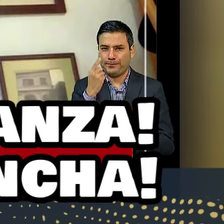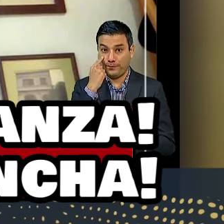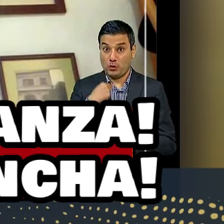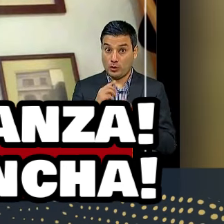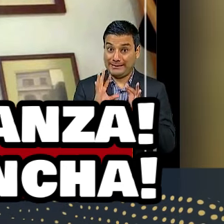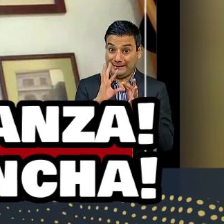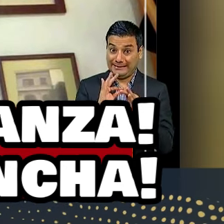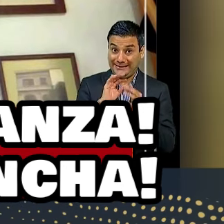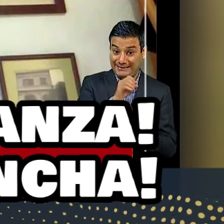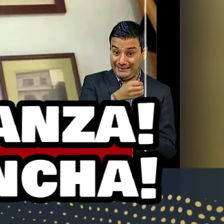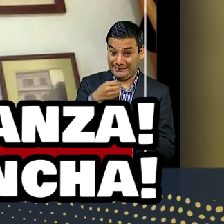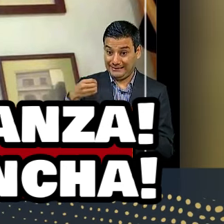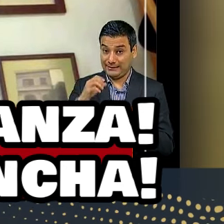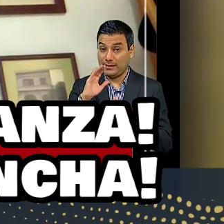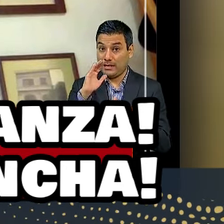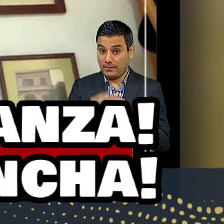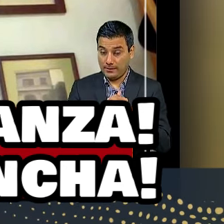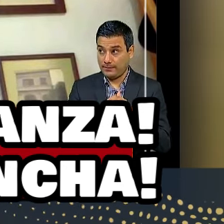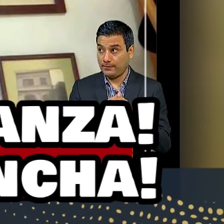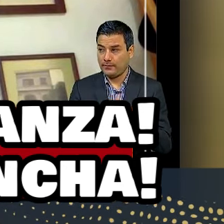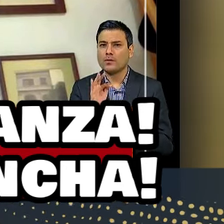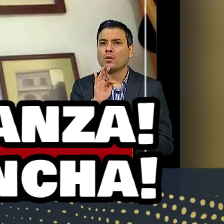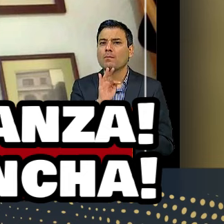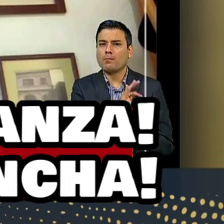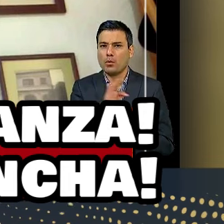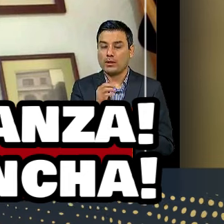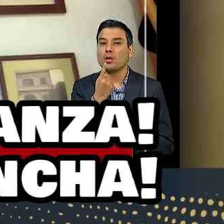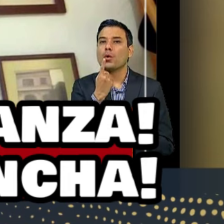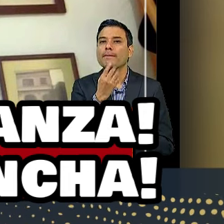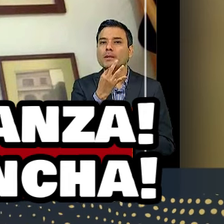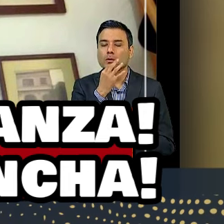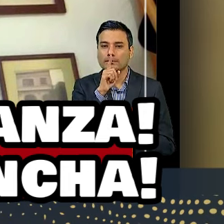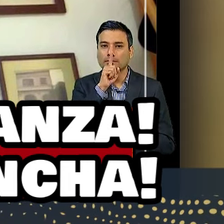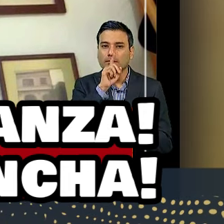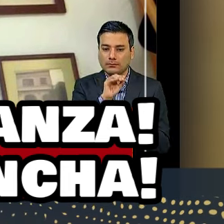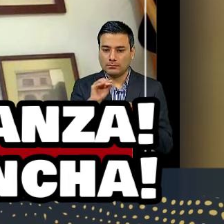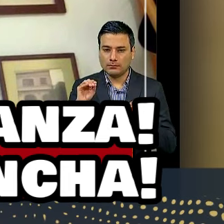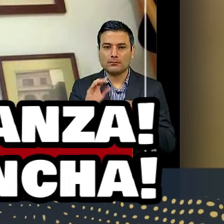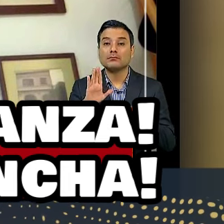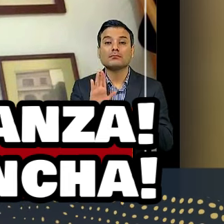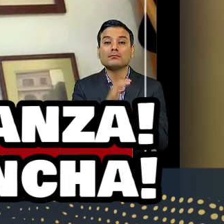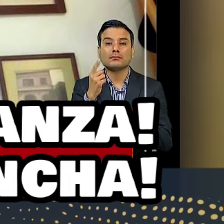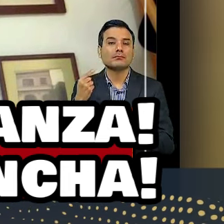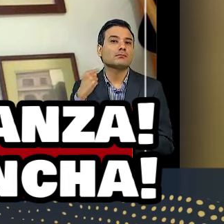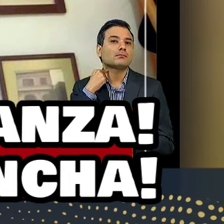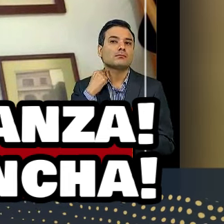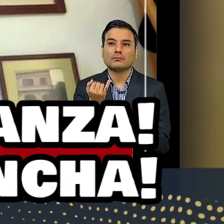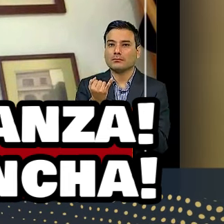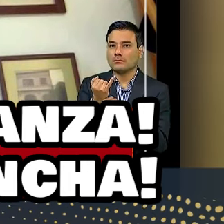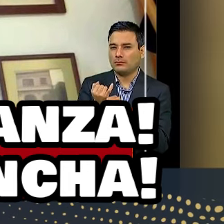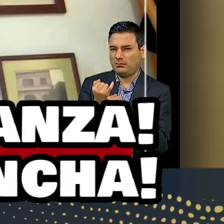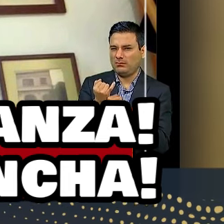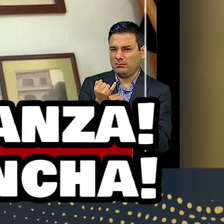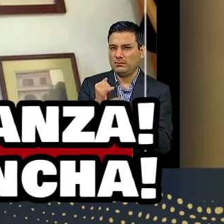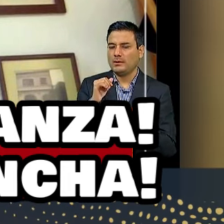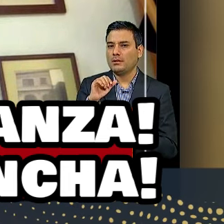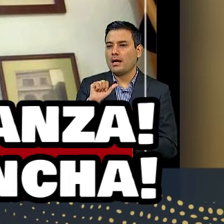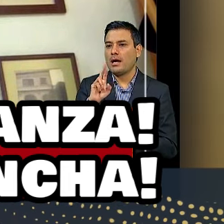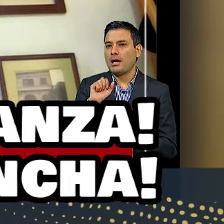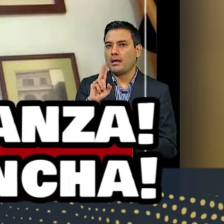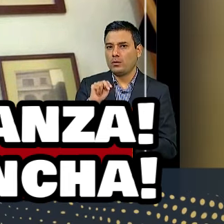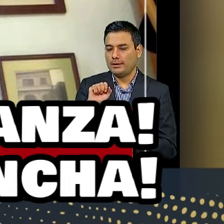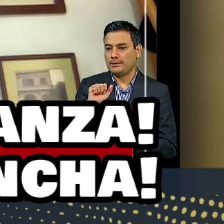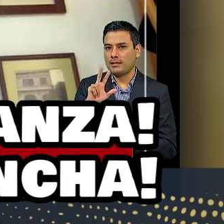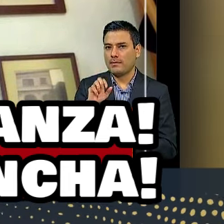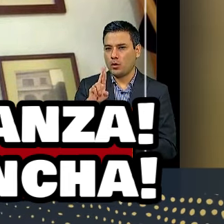podamos eh presentar un minuto de silencio por el homicidio del auditor monitorista arón Salvador